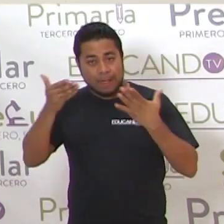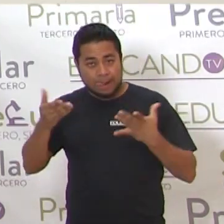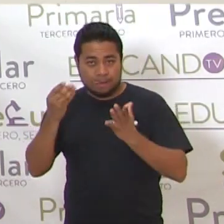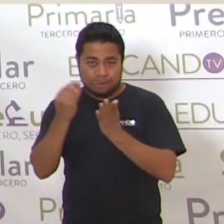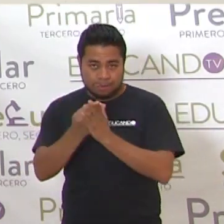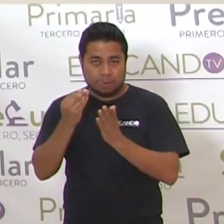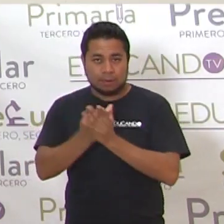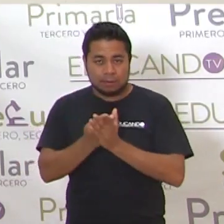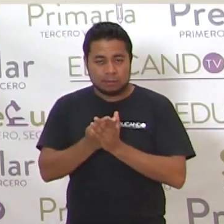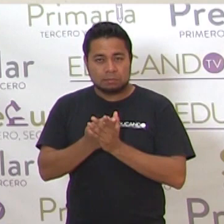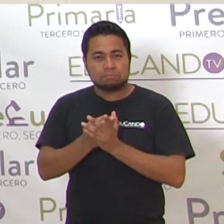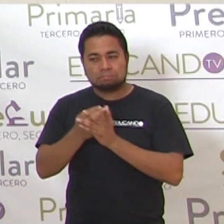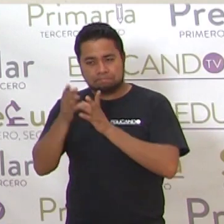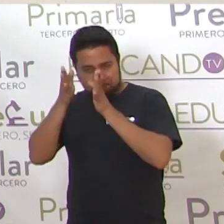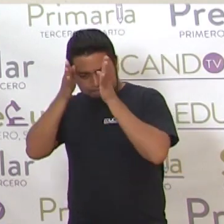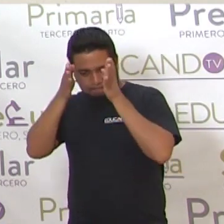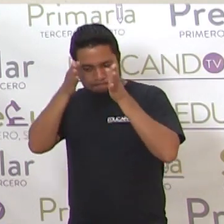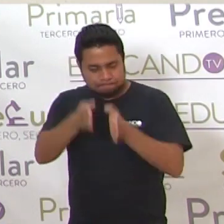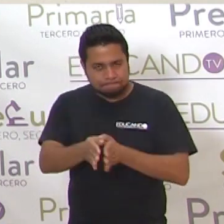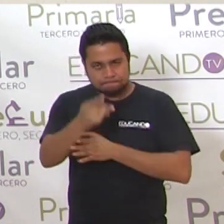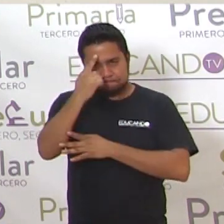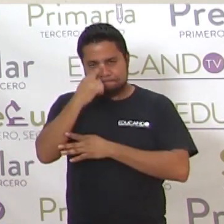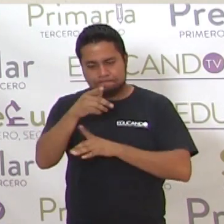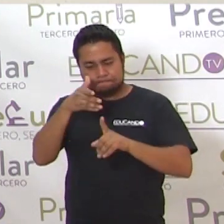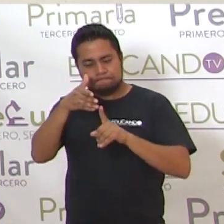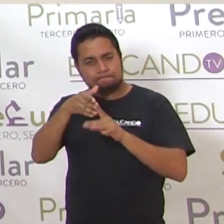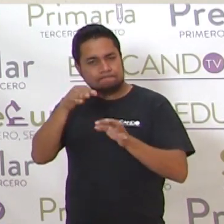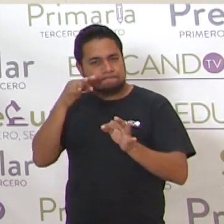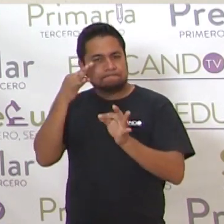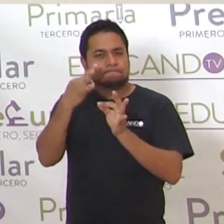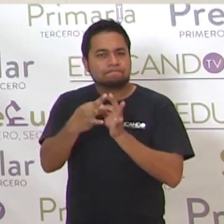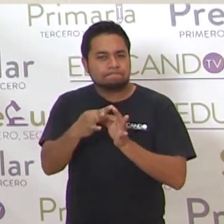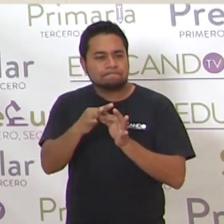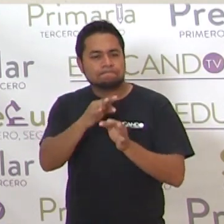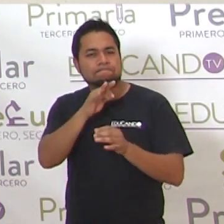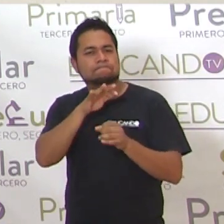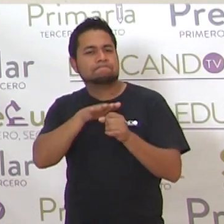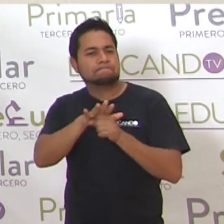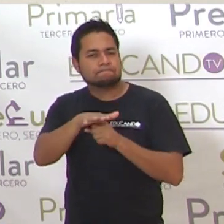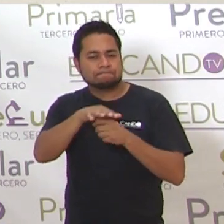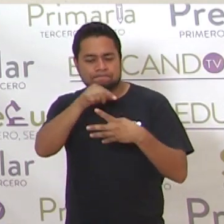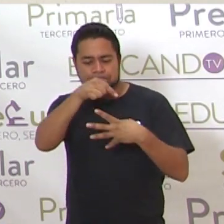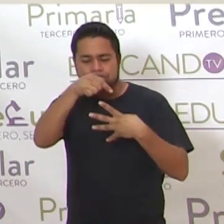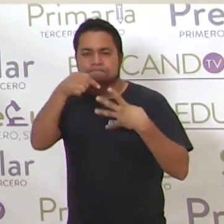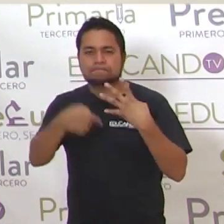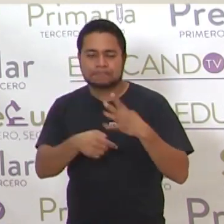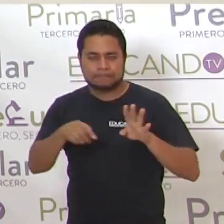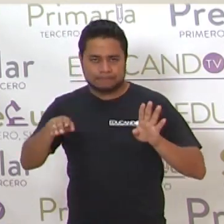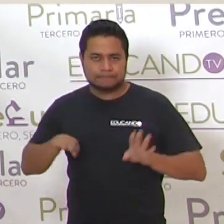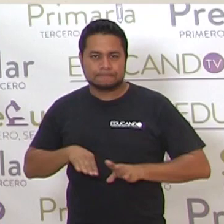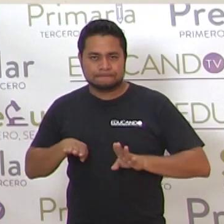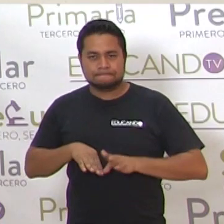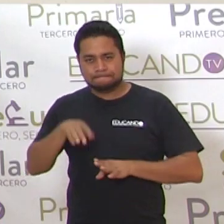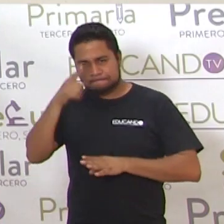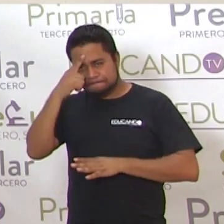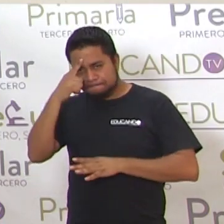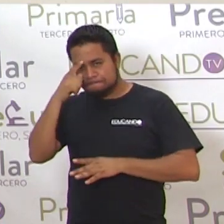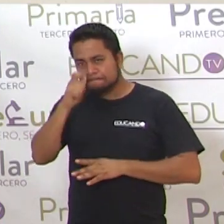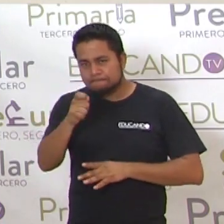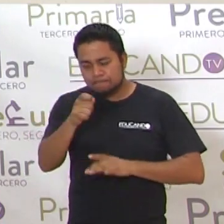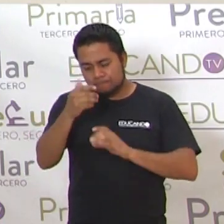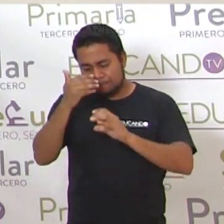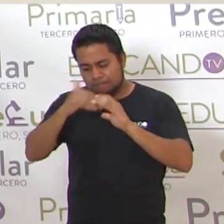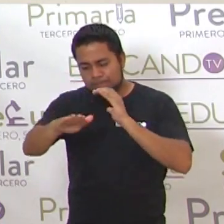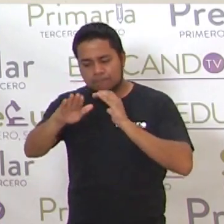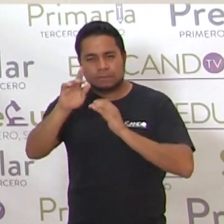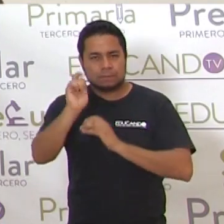enfocar a poder terminar y concluir o ser y reconocer todas las características de lo que es el correo electrónico